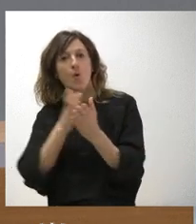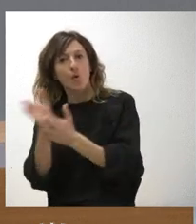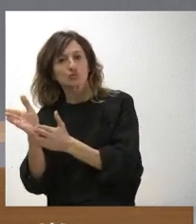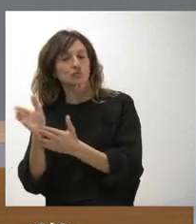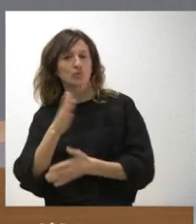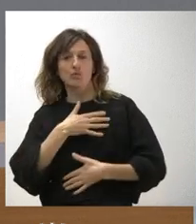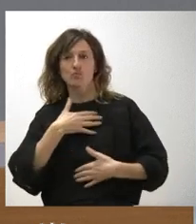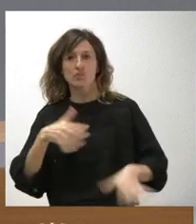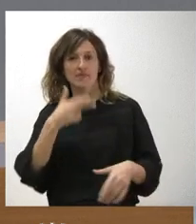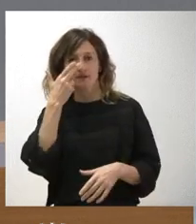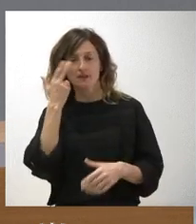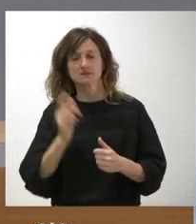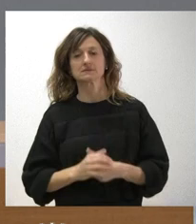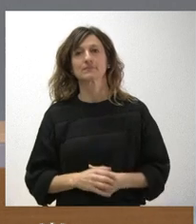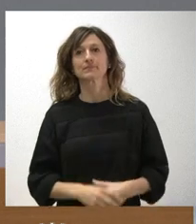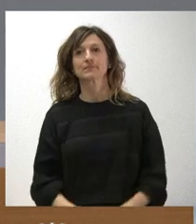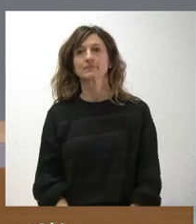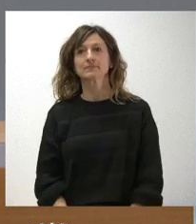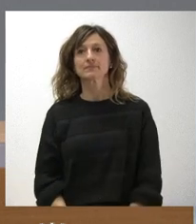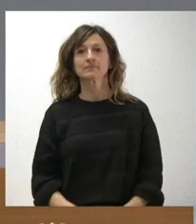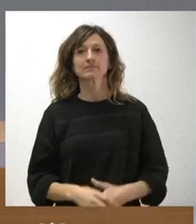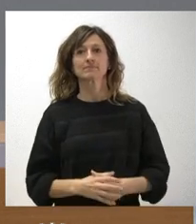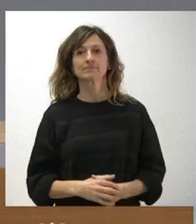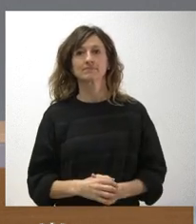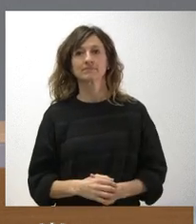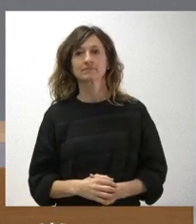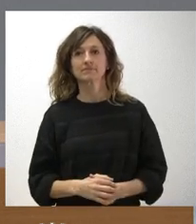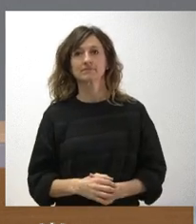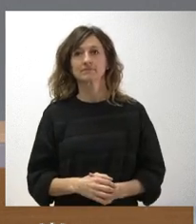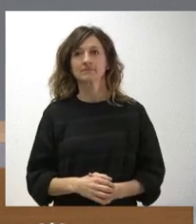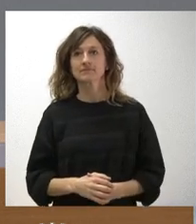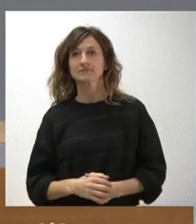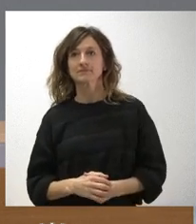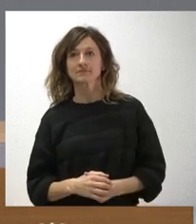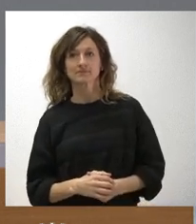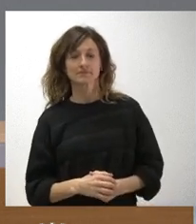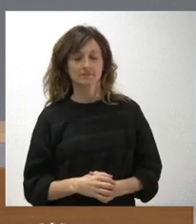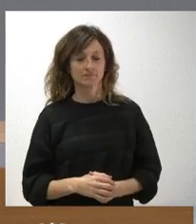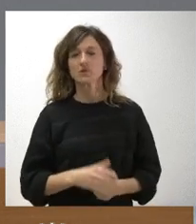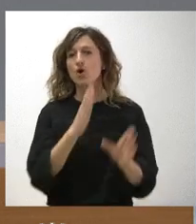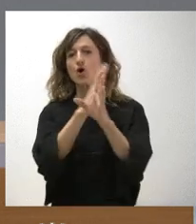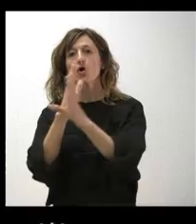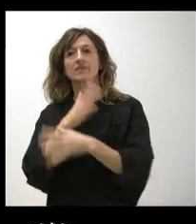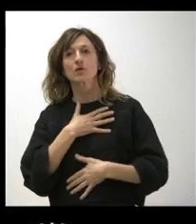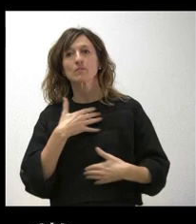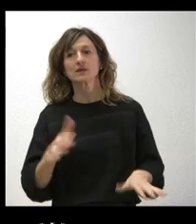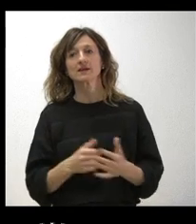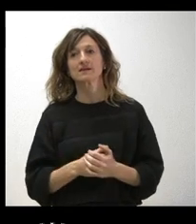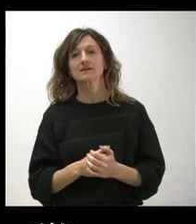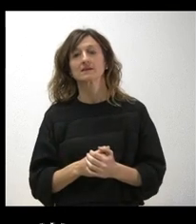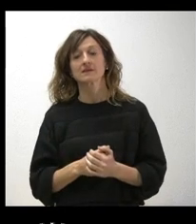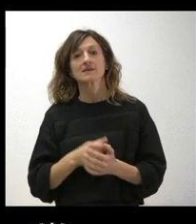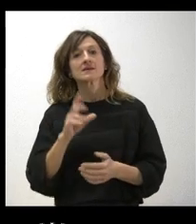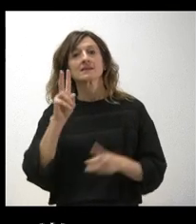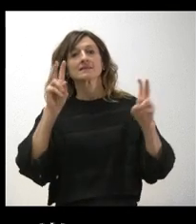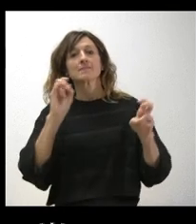asunto que pueda suscitar su interés Sí hola Buenos días Sí en el orden que quieran No sí es sobre este Sobre el asunto